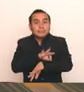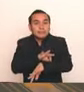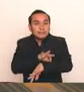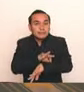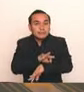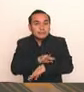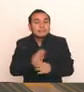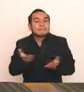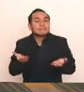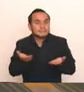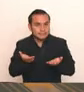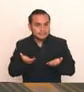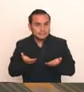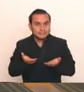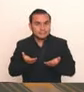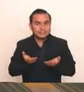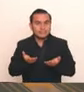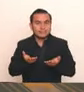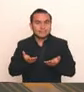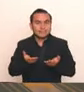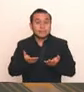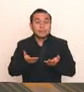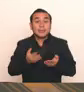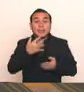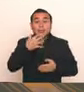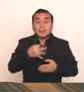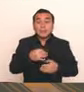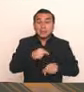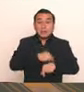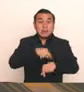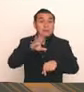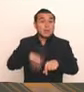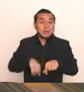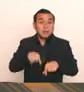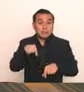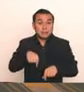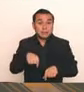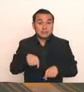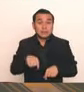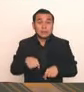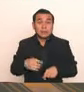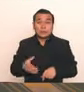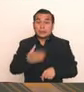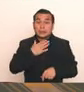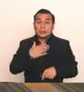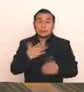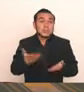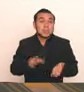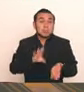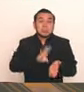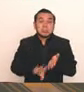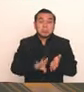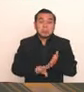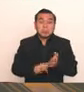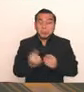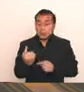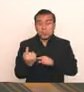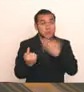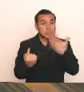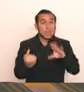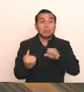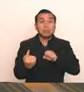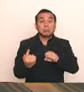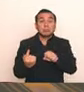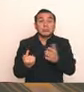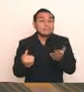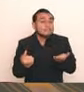cambio pero ya es demasiado tarde ya no hay nada que se pueda hacer con su linaje su ser querido se ha ido al menos de